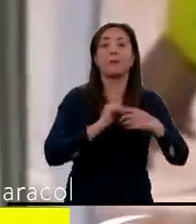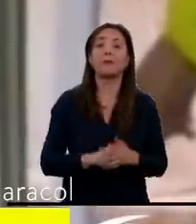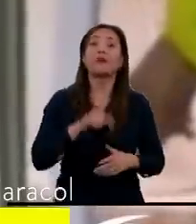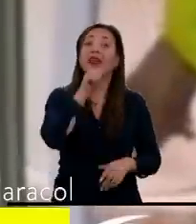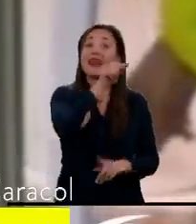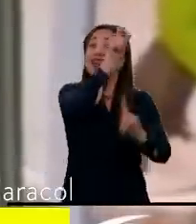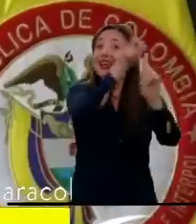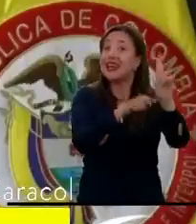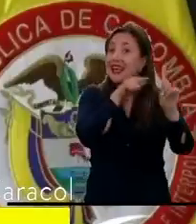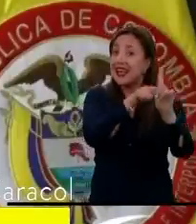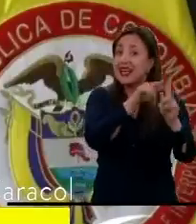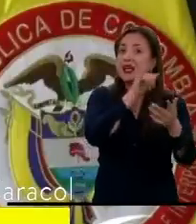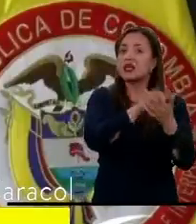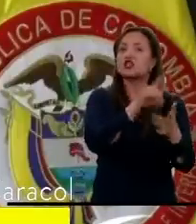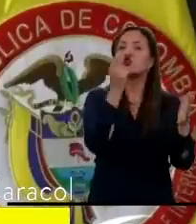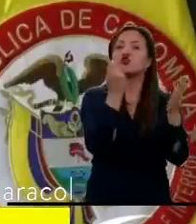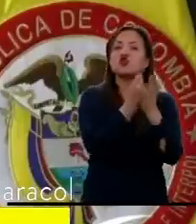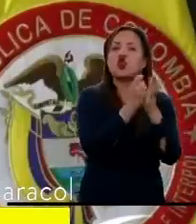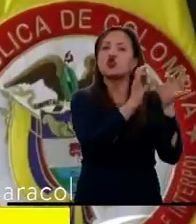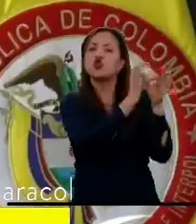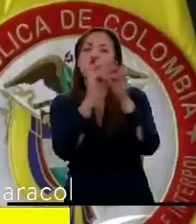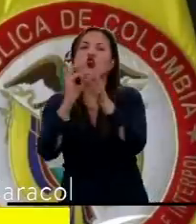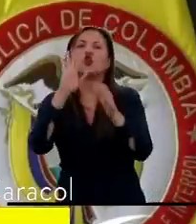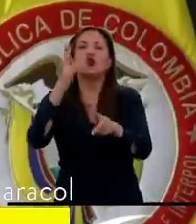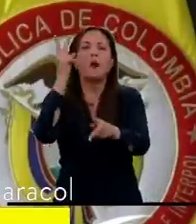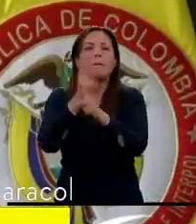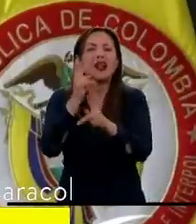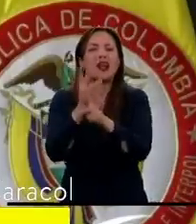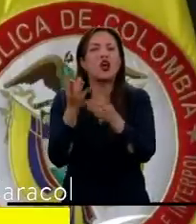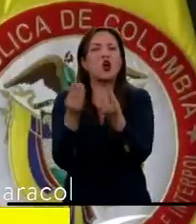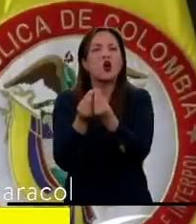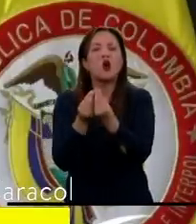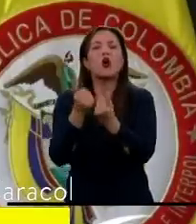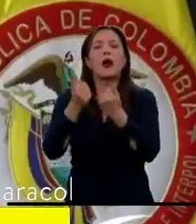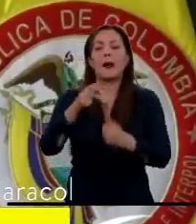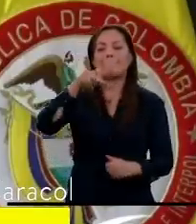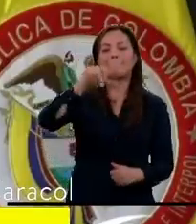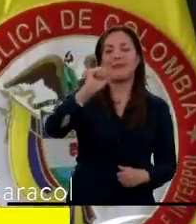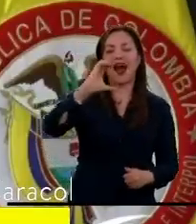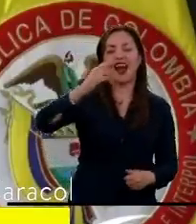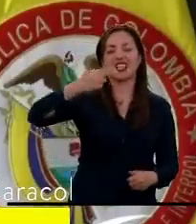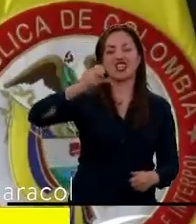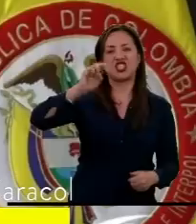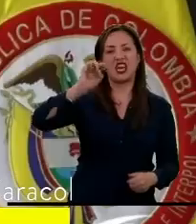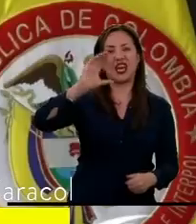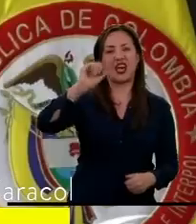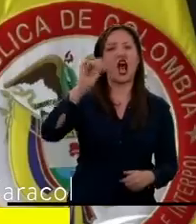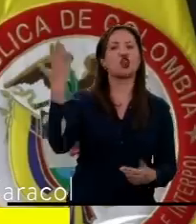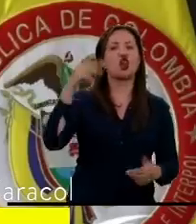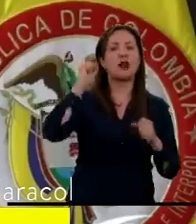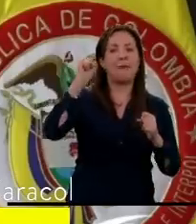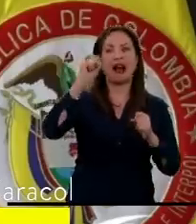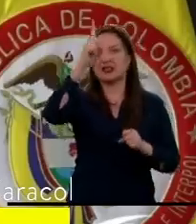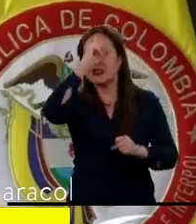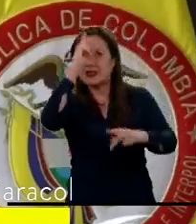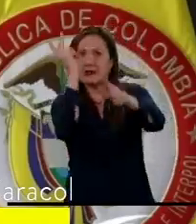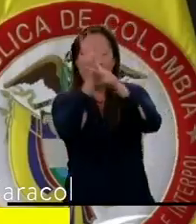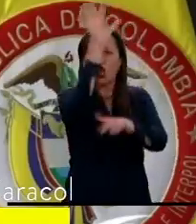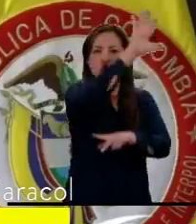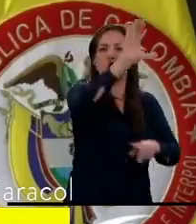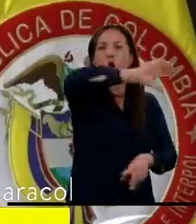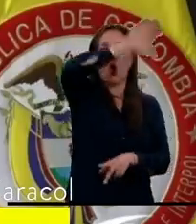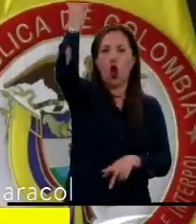señalado de ser socio financiero del grupo delincuencia organizada los pachenca qué delin que en la costa norte de Colombia